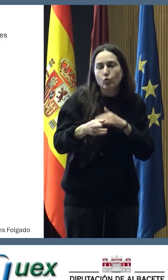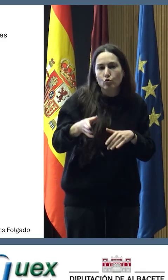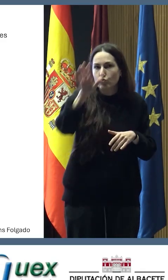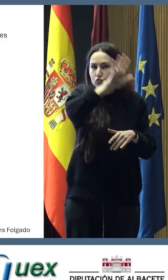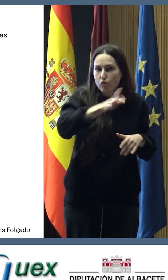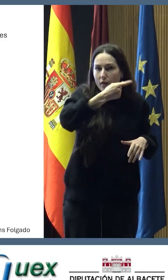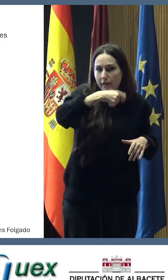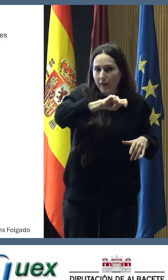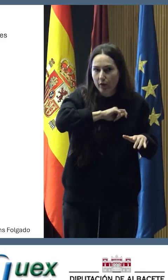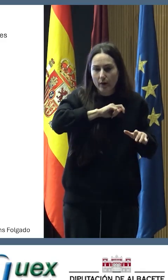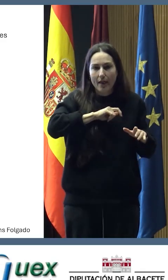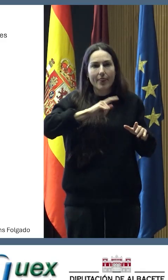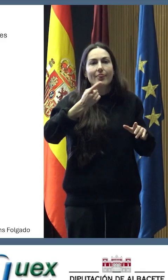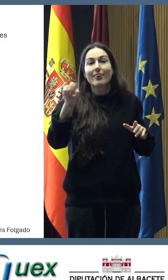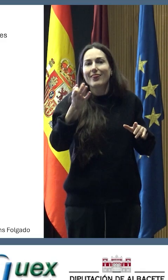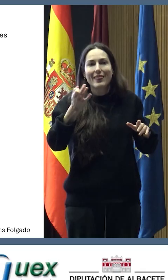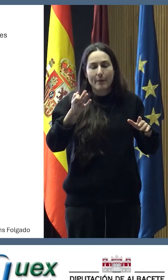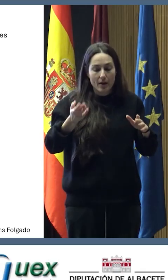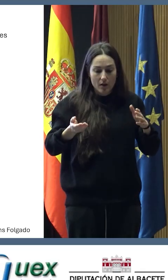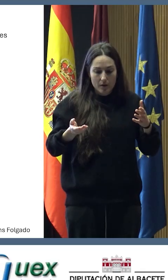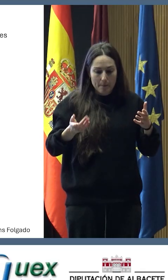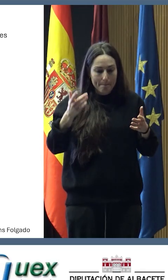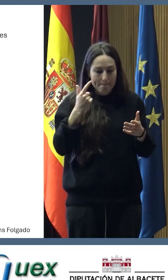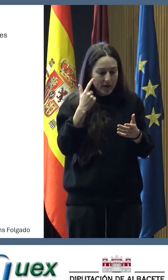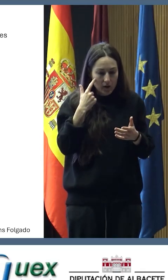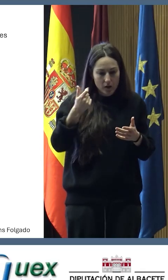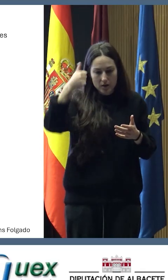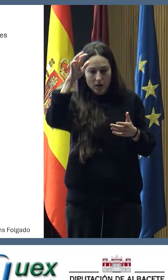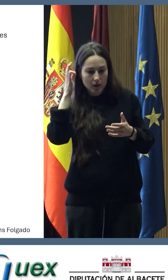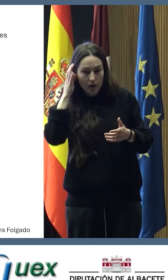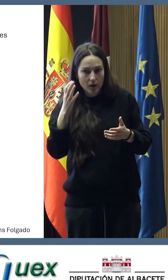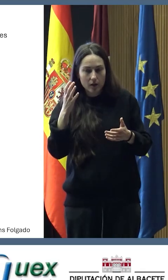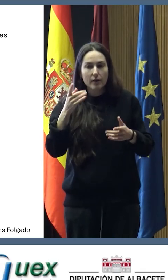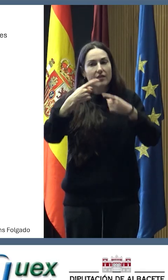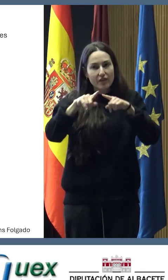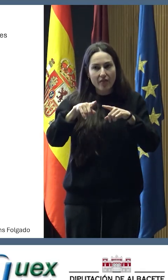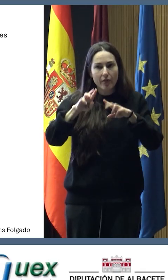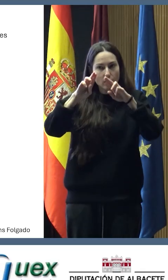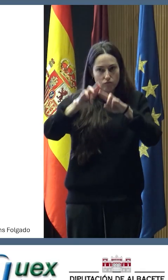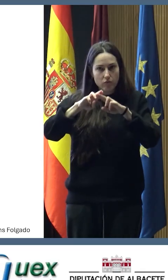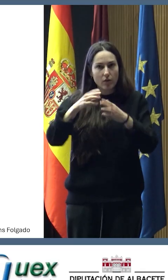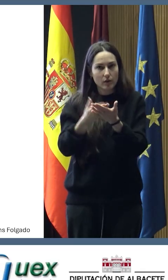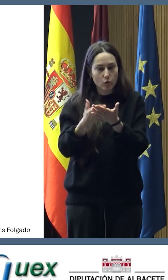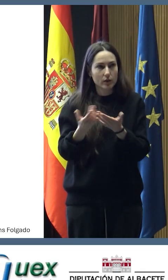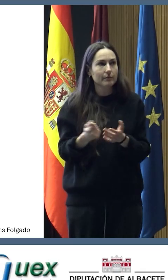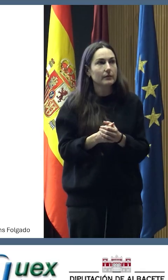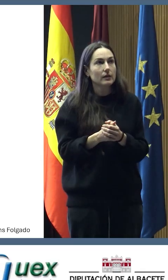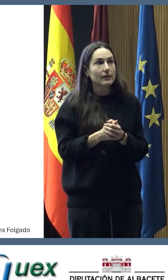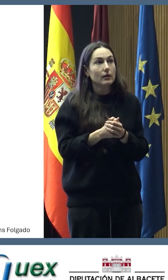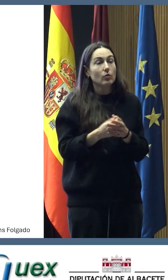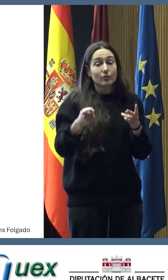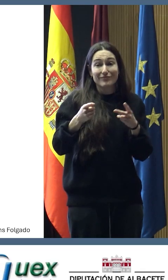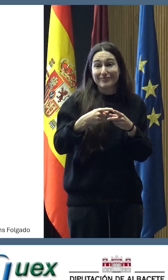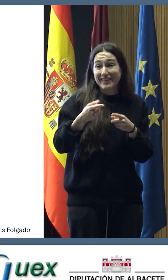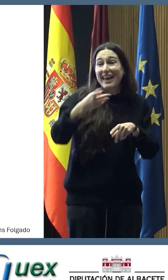ambos sexos en los síntomas y signos. La endometriosis